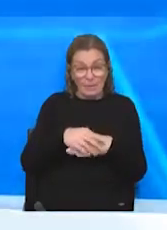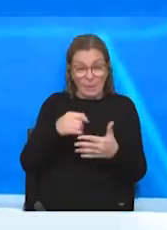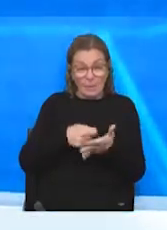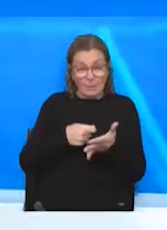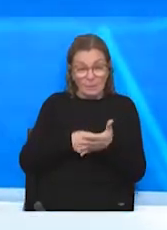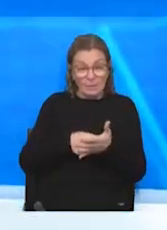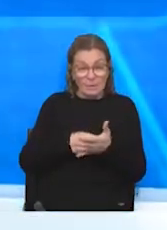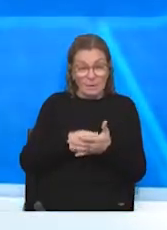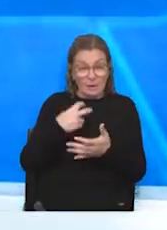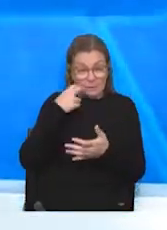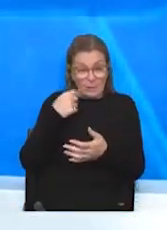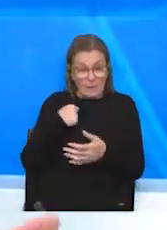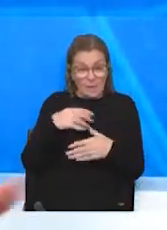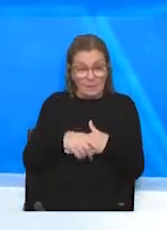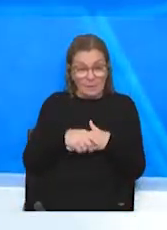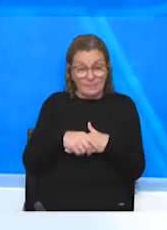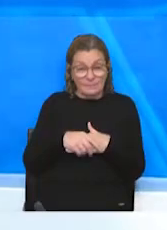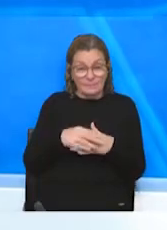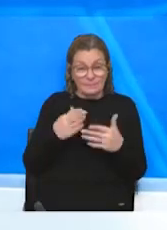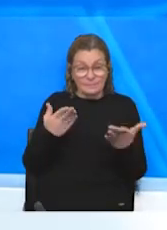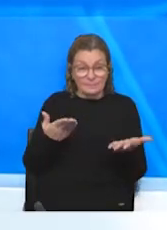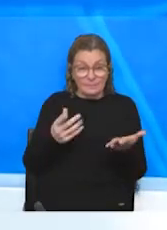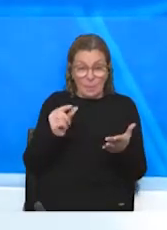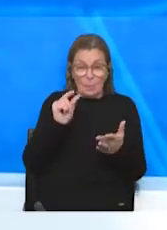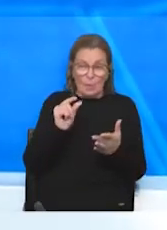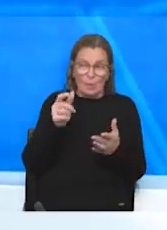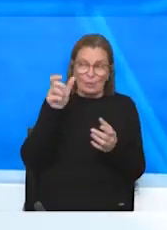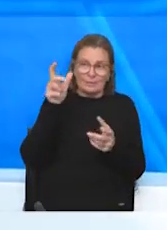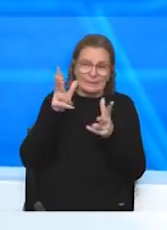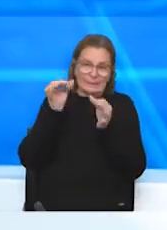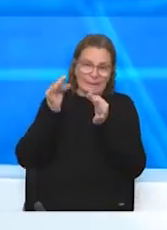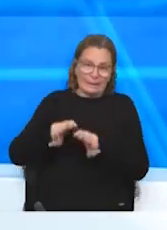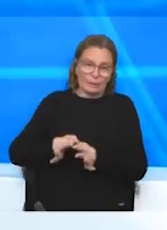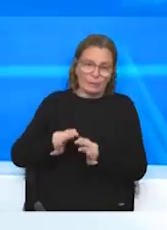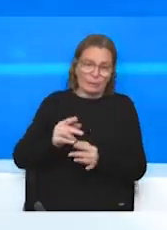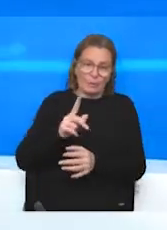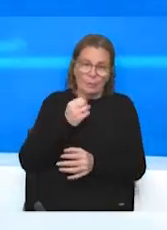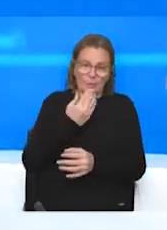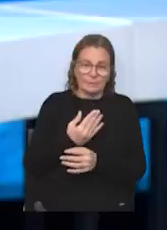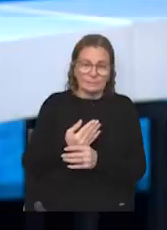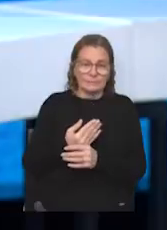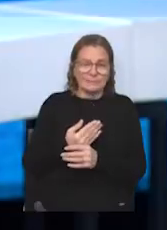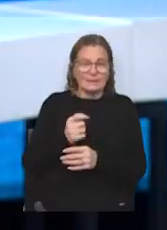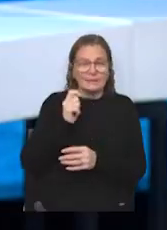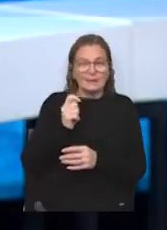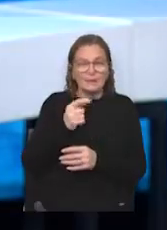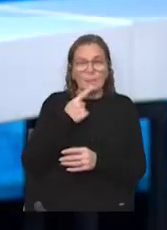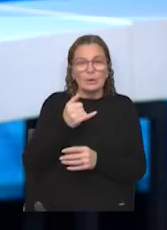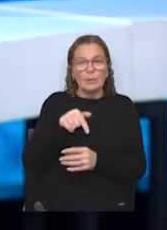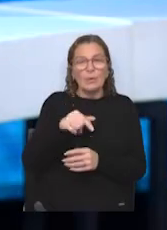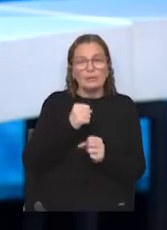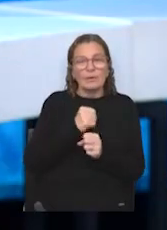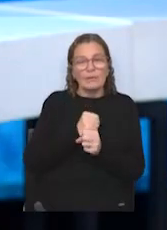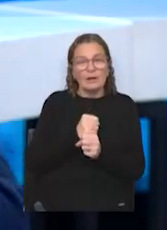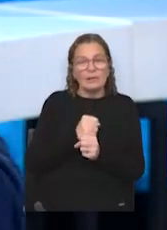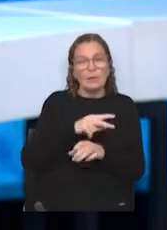compré a la carnicería de mi amigo es poco serio y y y no no está bueno y quiénes son los que por ejemplo hoy trabajan Y